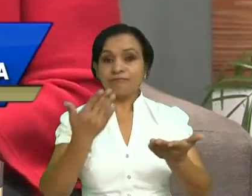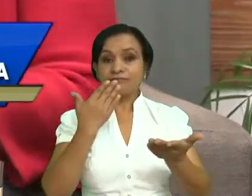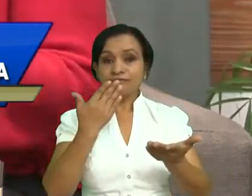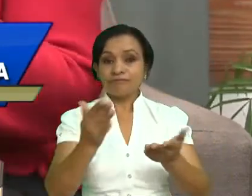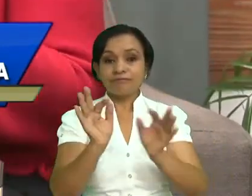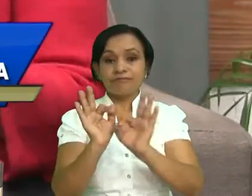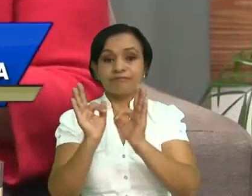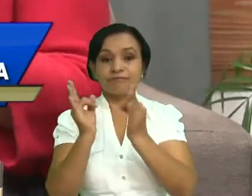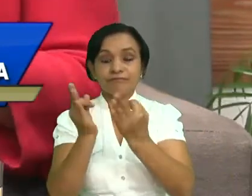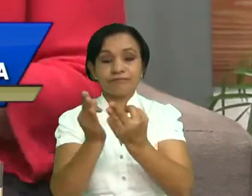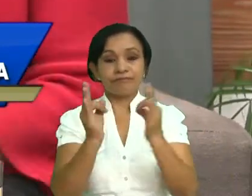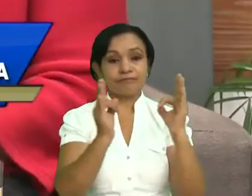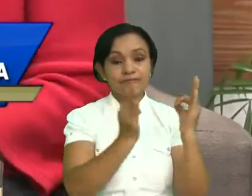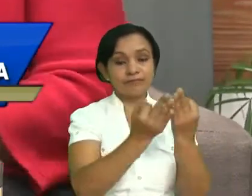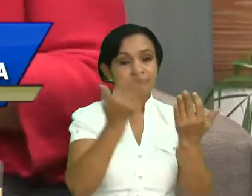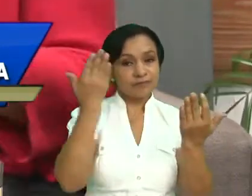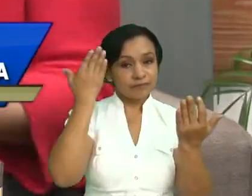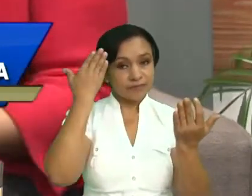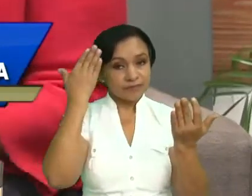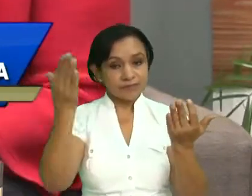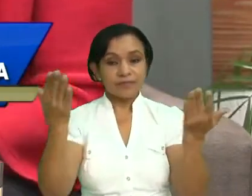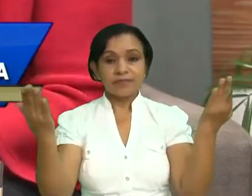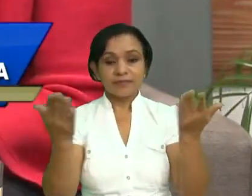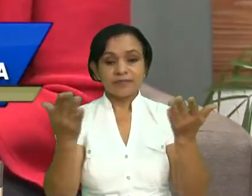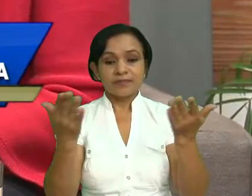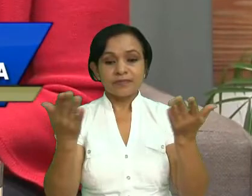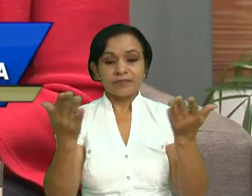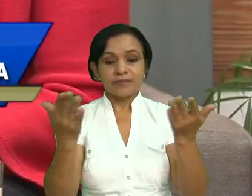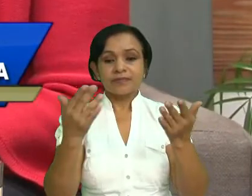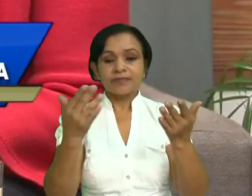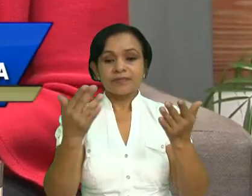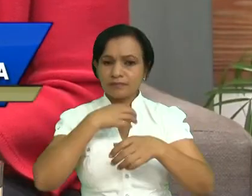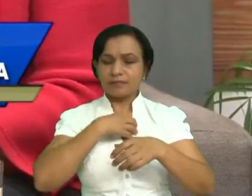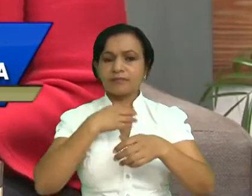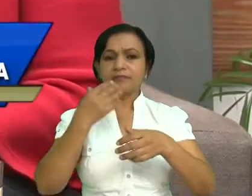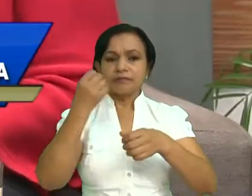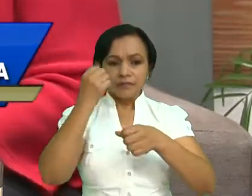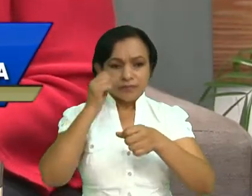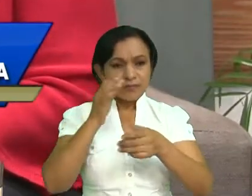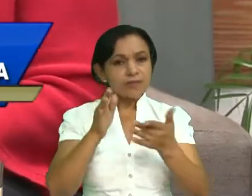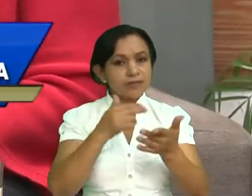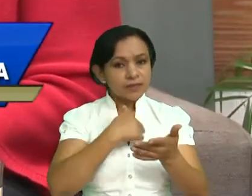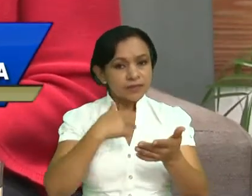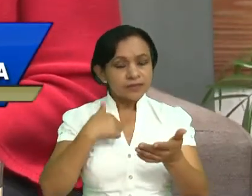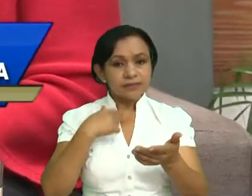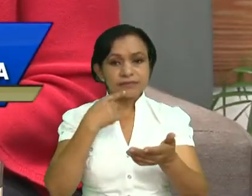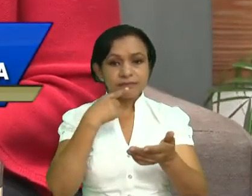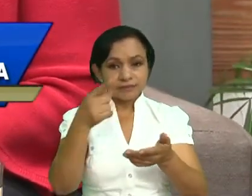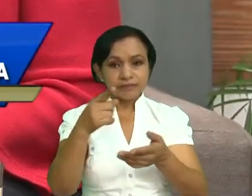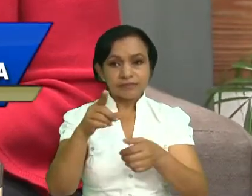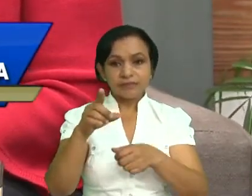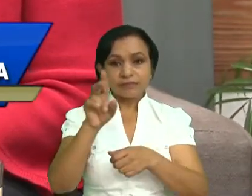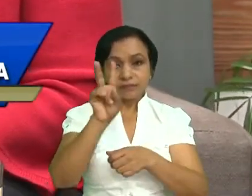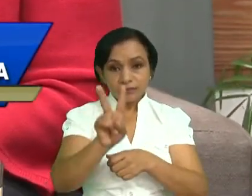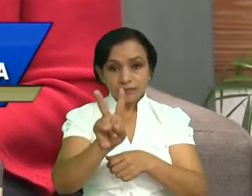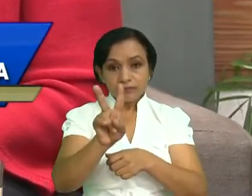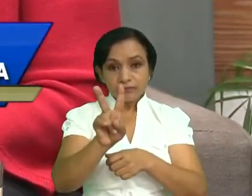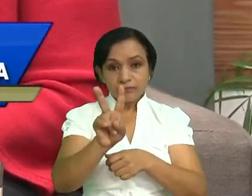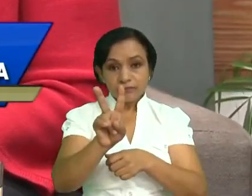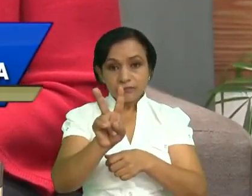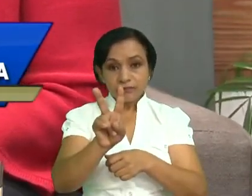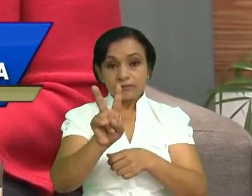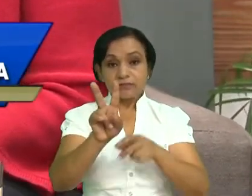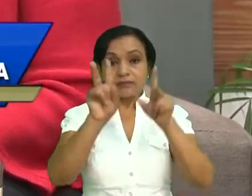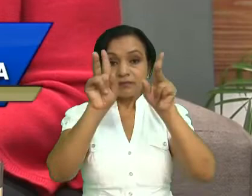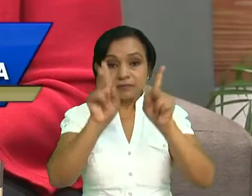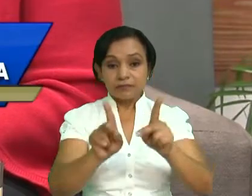La familia sabe de las medidas y las está aplicando realmente, sí. Porque ya lo mencionaba usted, doctora, dos casos, ¿verdad?, confirmados